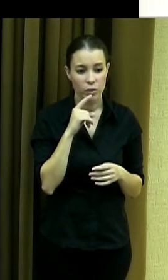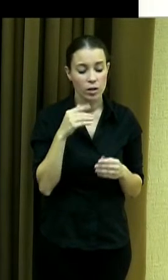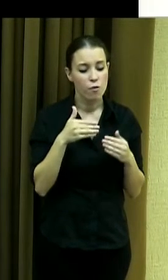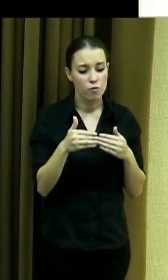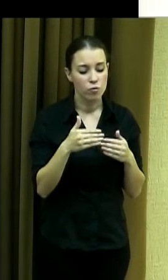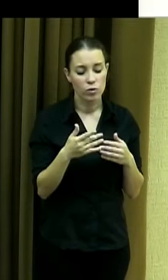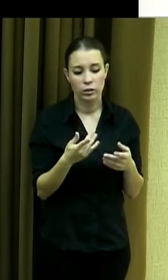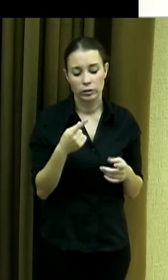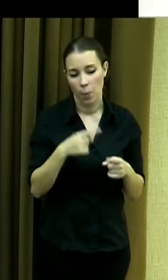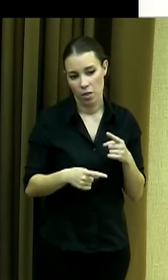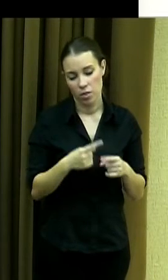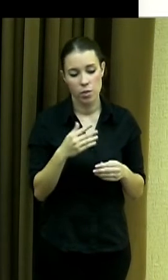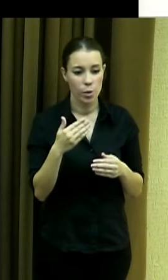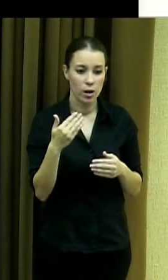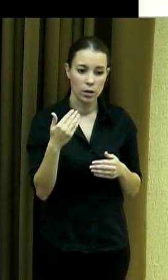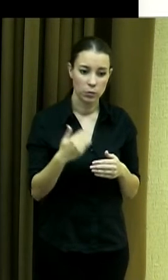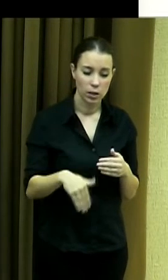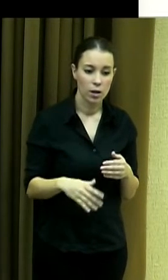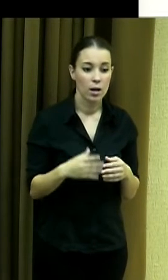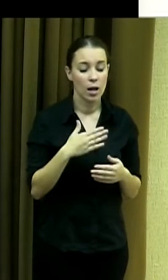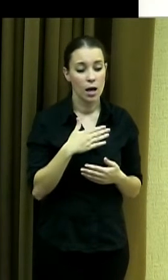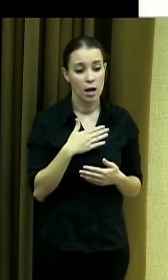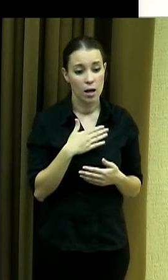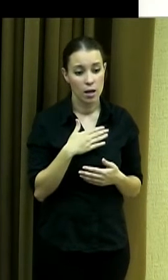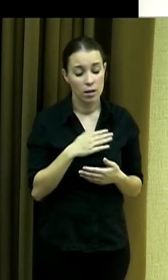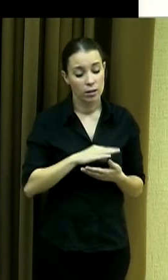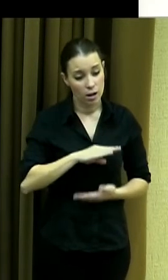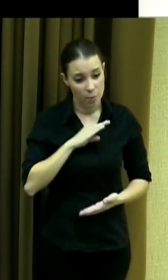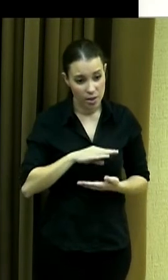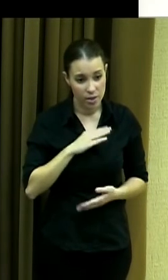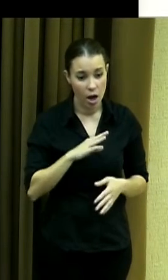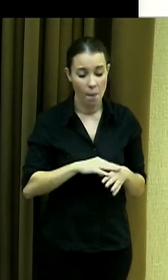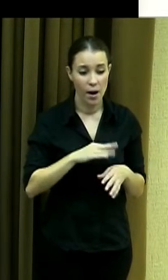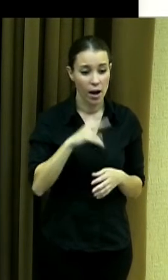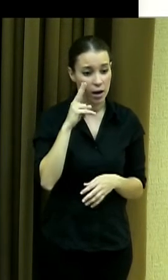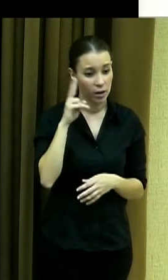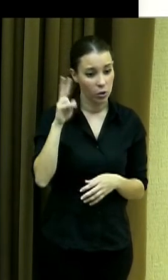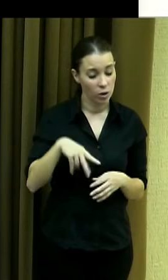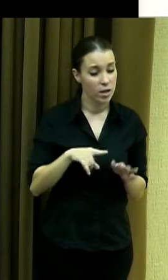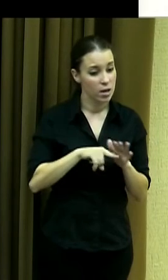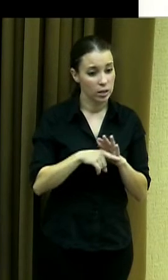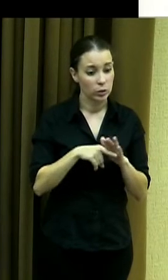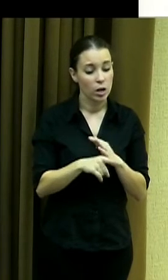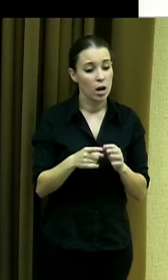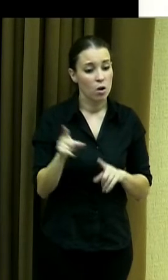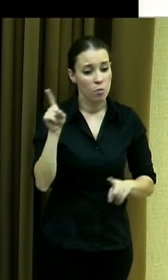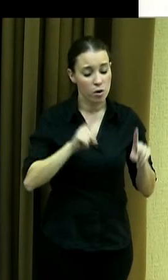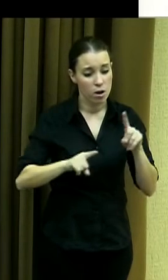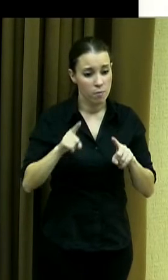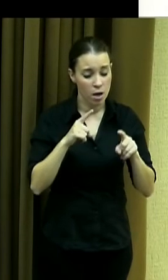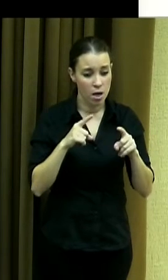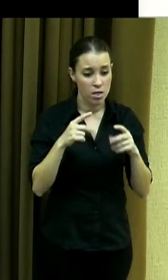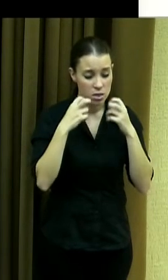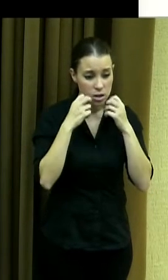sus limitaciones, la capacidad que tiene para reconocer y gestionar sus problemas de salud y